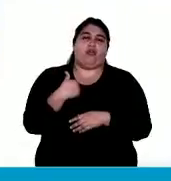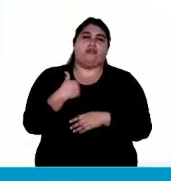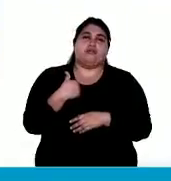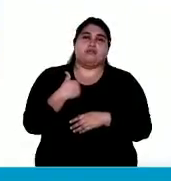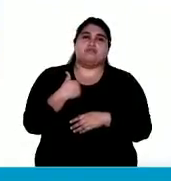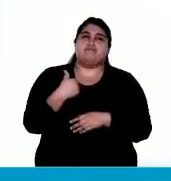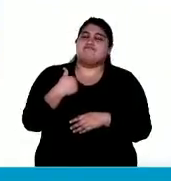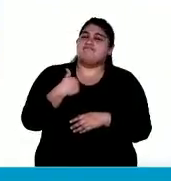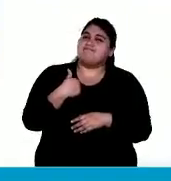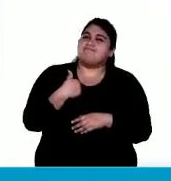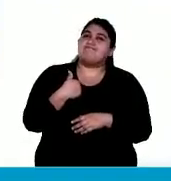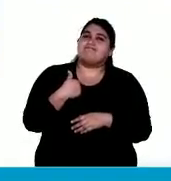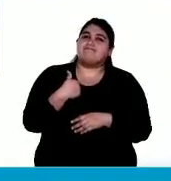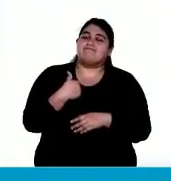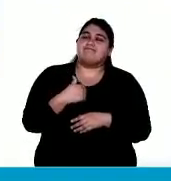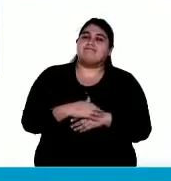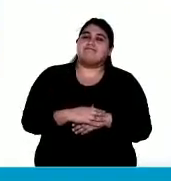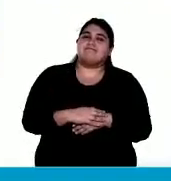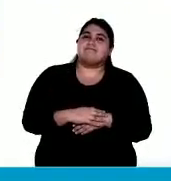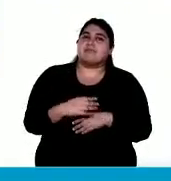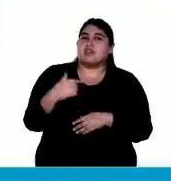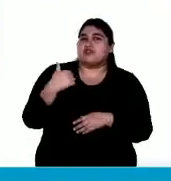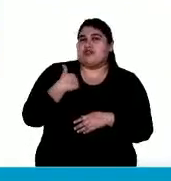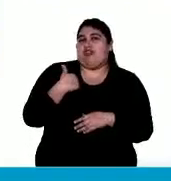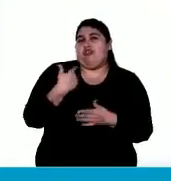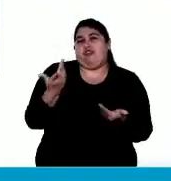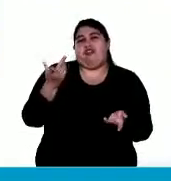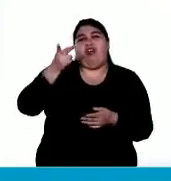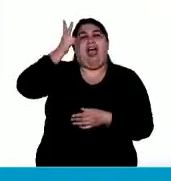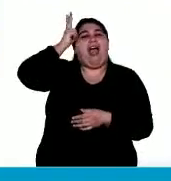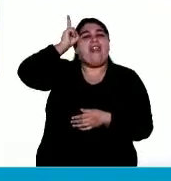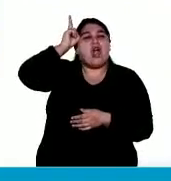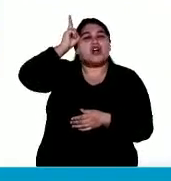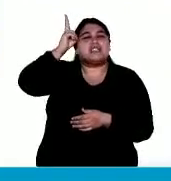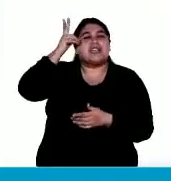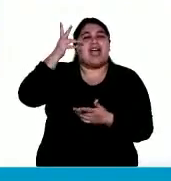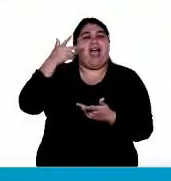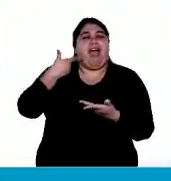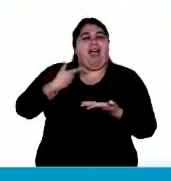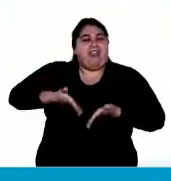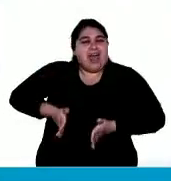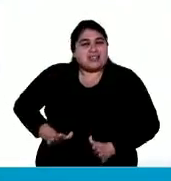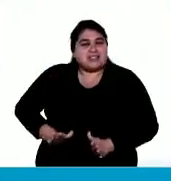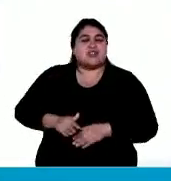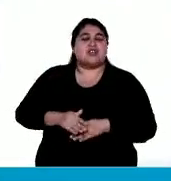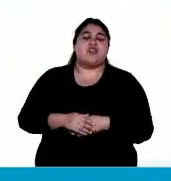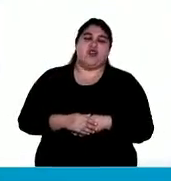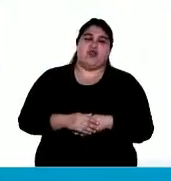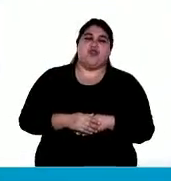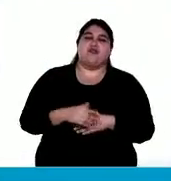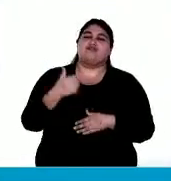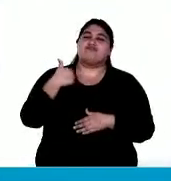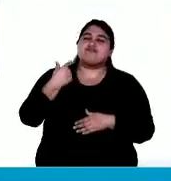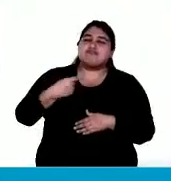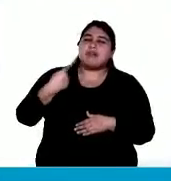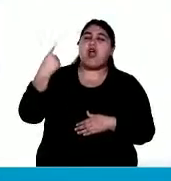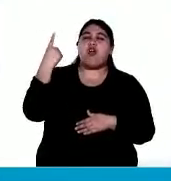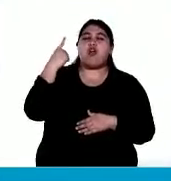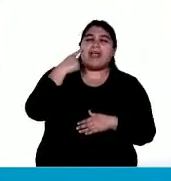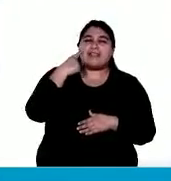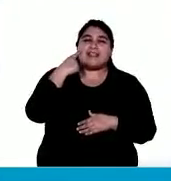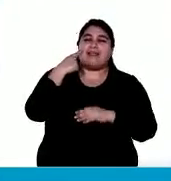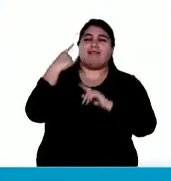como nacida en Necochea y en continuo diálogo con el intendente Arturo